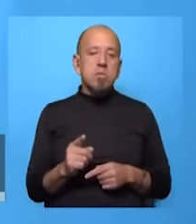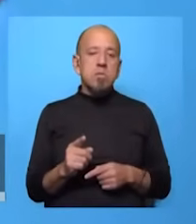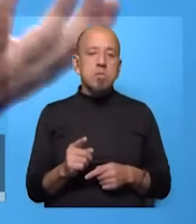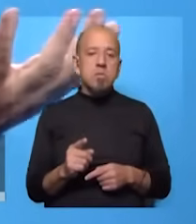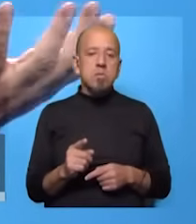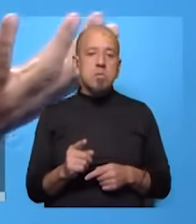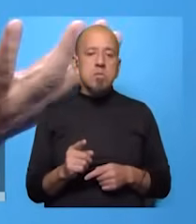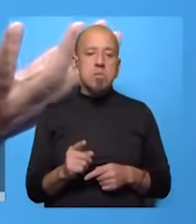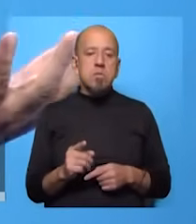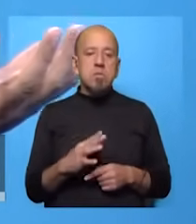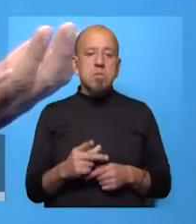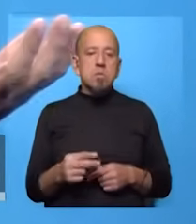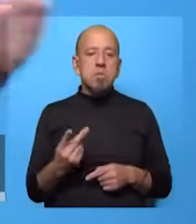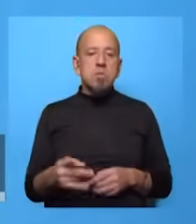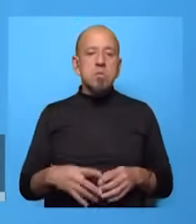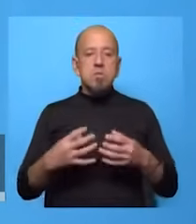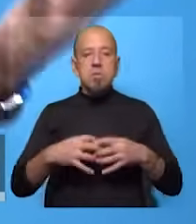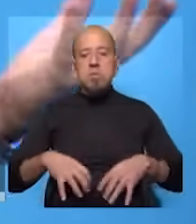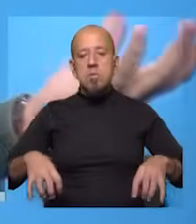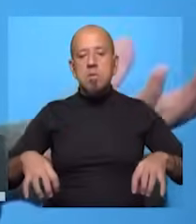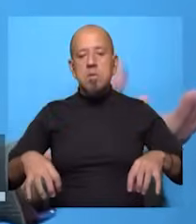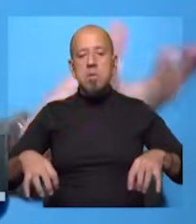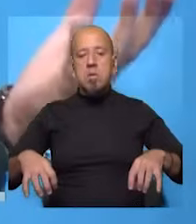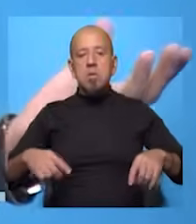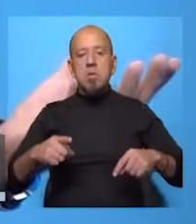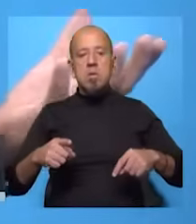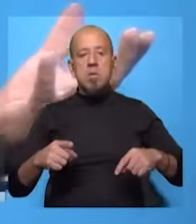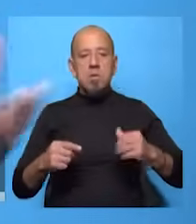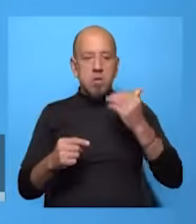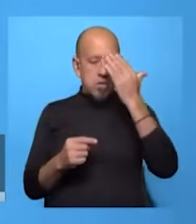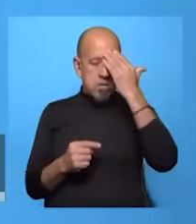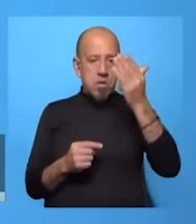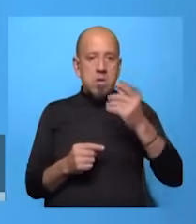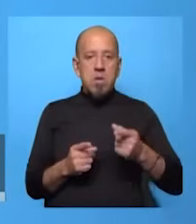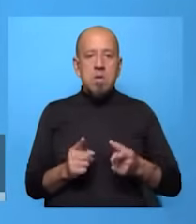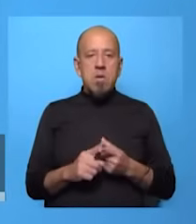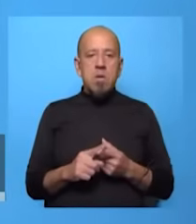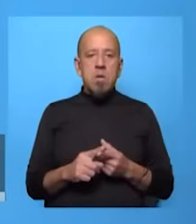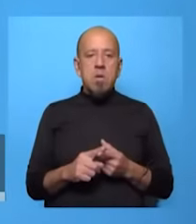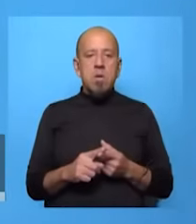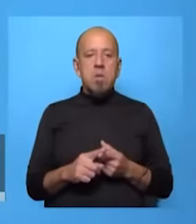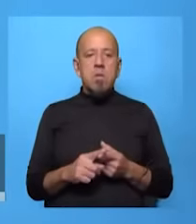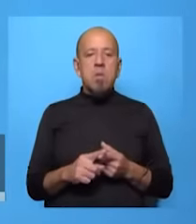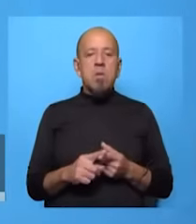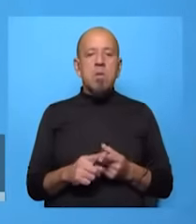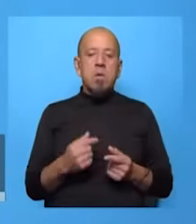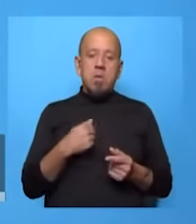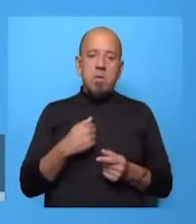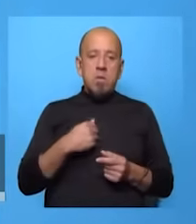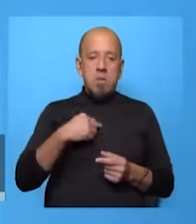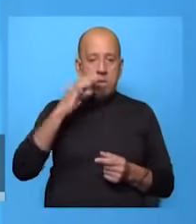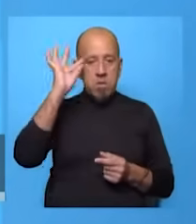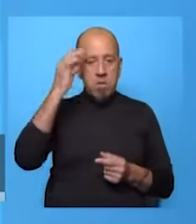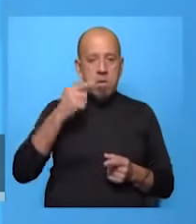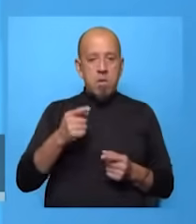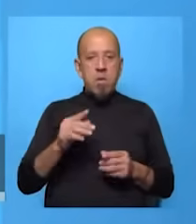hay dos bloques en el país y el otro lado está el frente amplio verdad Entonces yo creo que hay dos Mitades y que por tanto